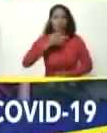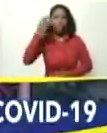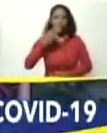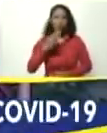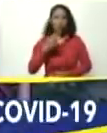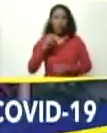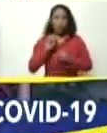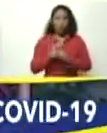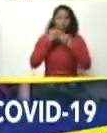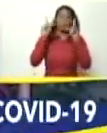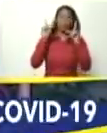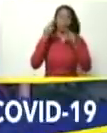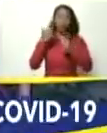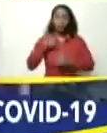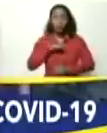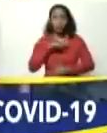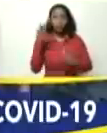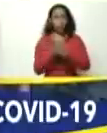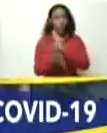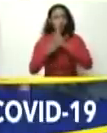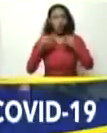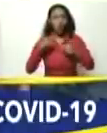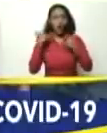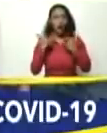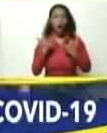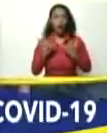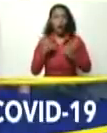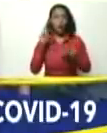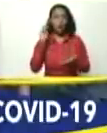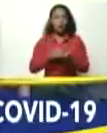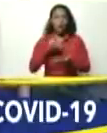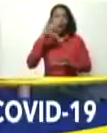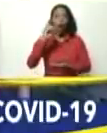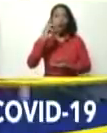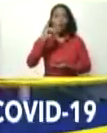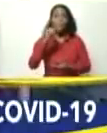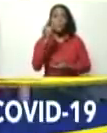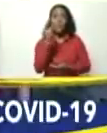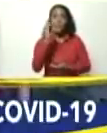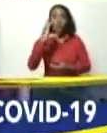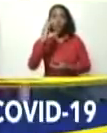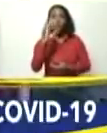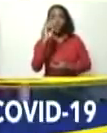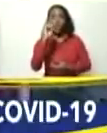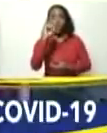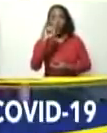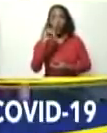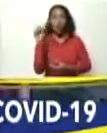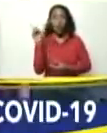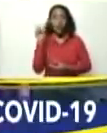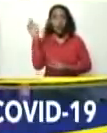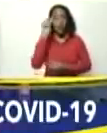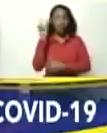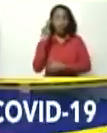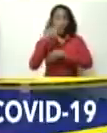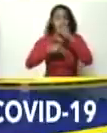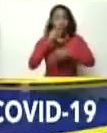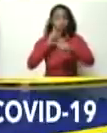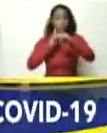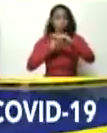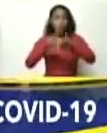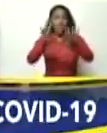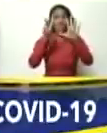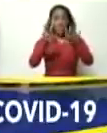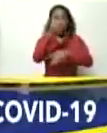impresiona, sobre todo ahora que llegó el Omicron. Venezuela fueron detectados